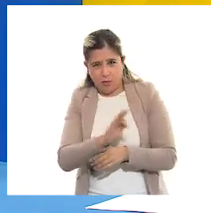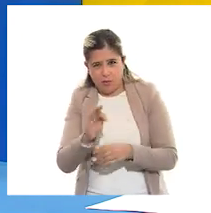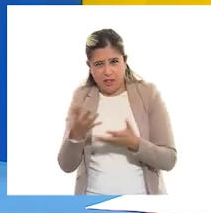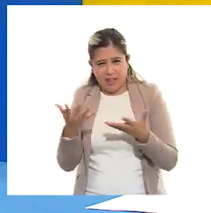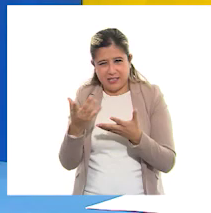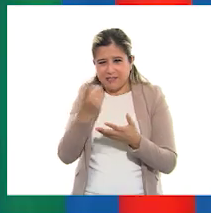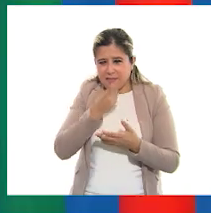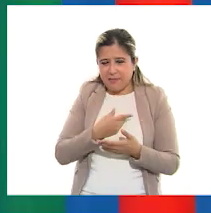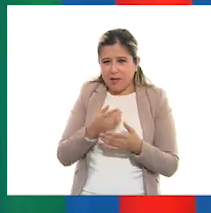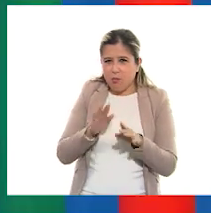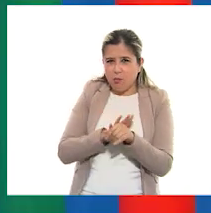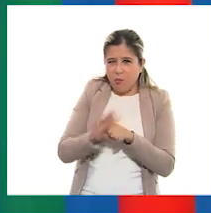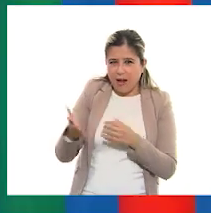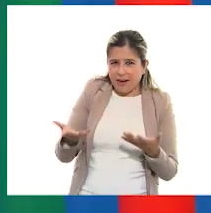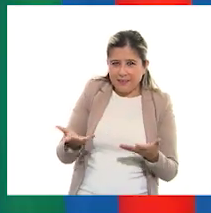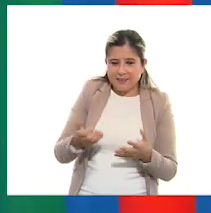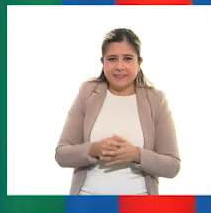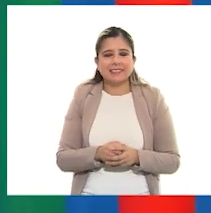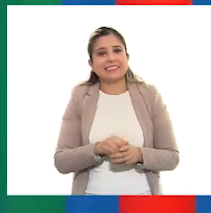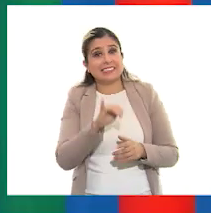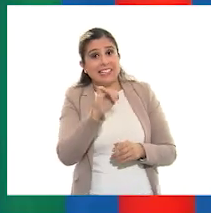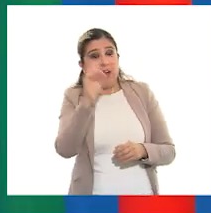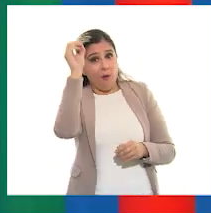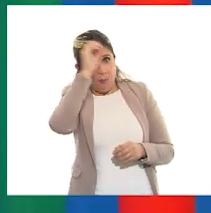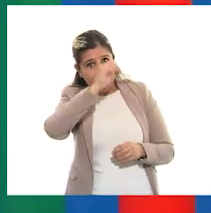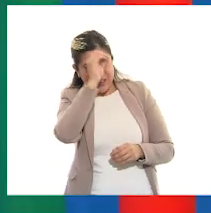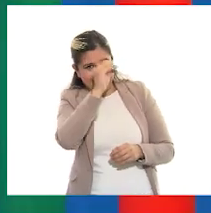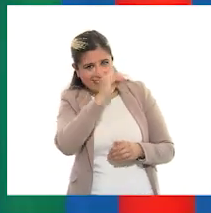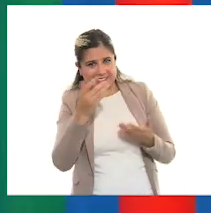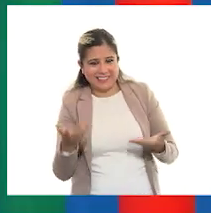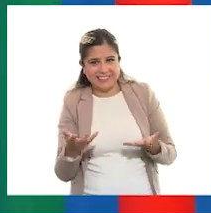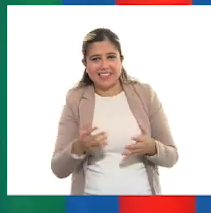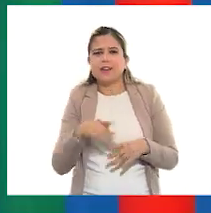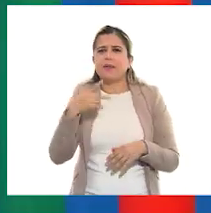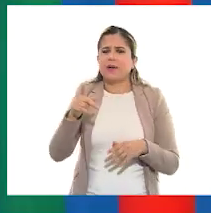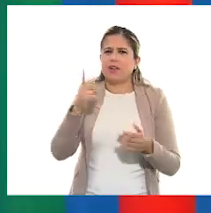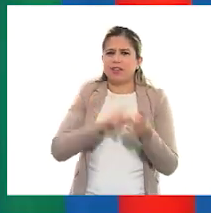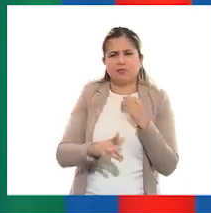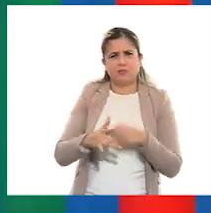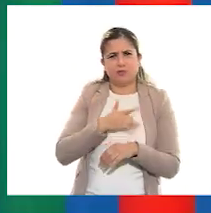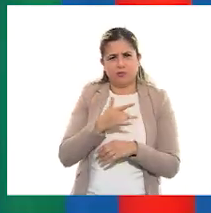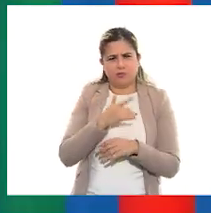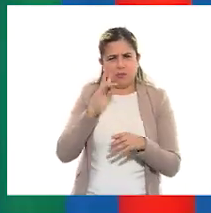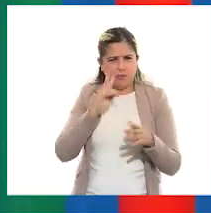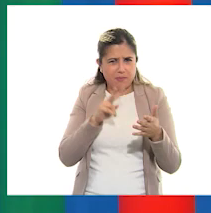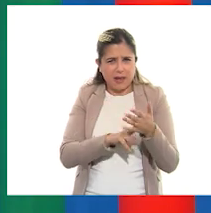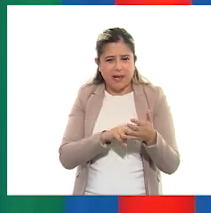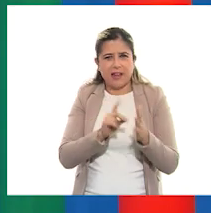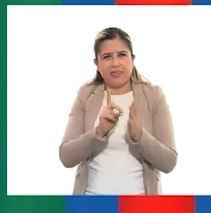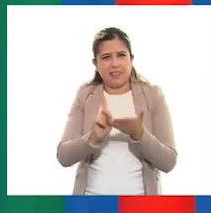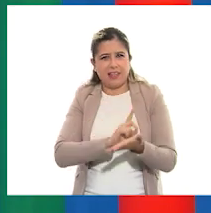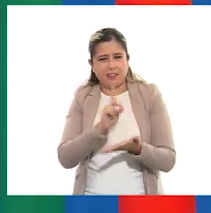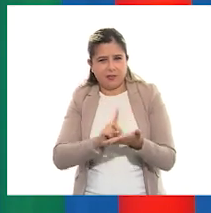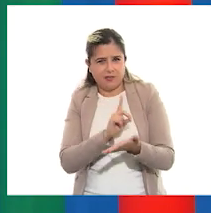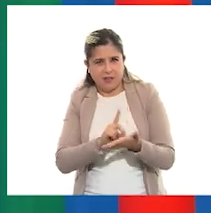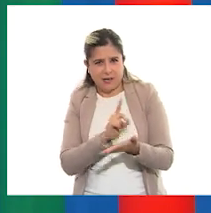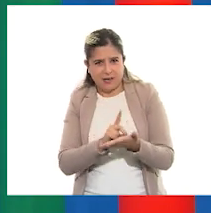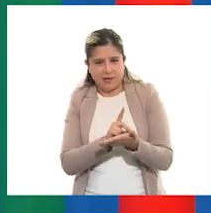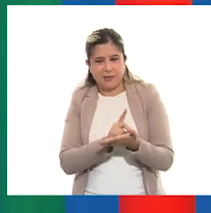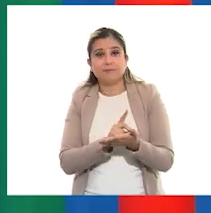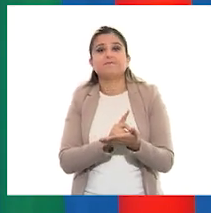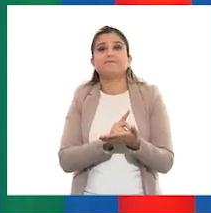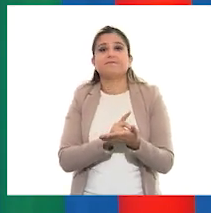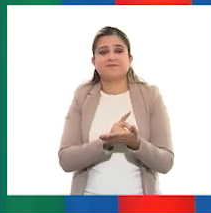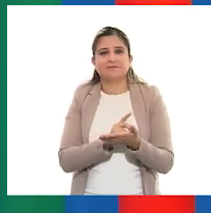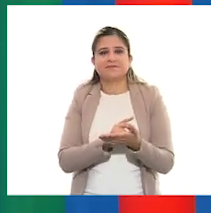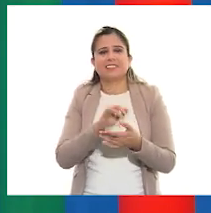en una palabra? Sí, opinión. Pero me gustaría verificarlo en el diccionario. ¿Te parece bien, Gaby? Más